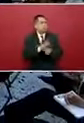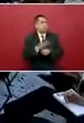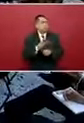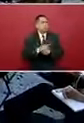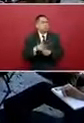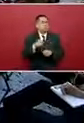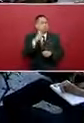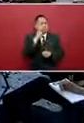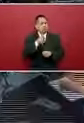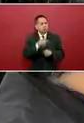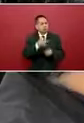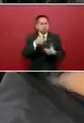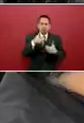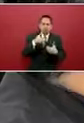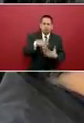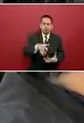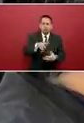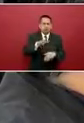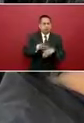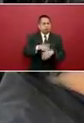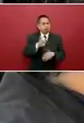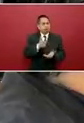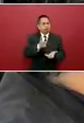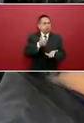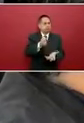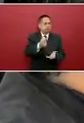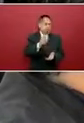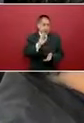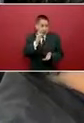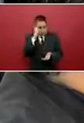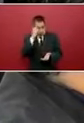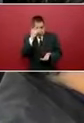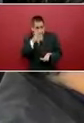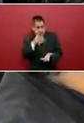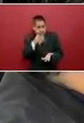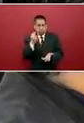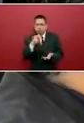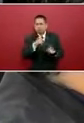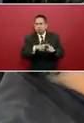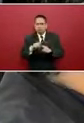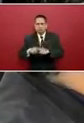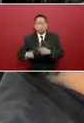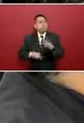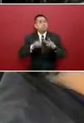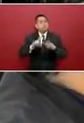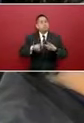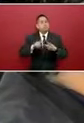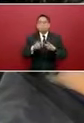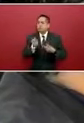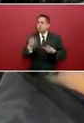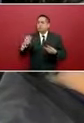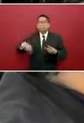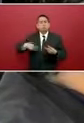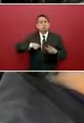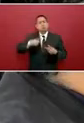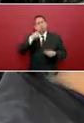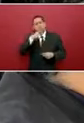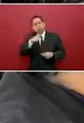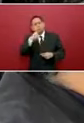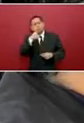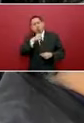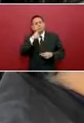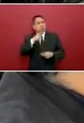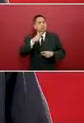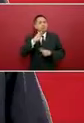que pues, han recibido la mayor cantidad de dinero, si tiene el dato? Y en segundo, ha habido quejas por parte de trabajadores de las tiendas